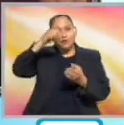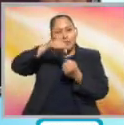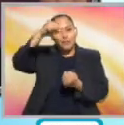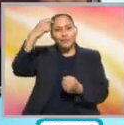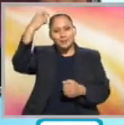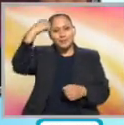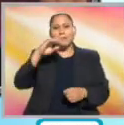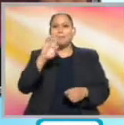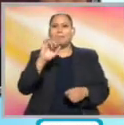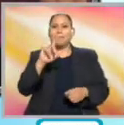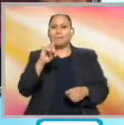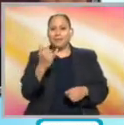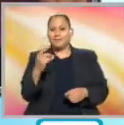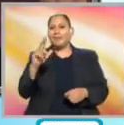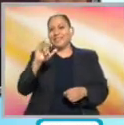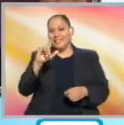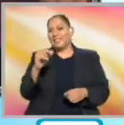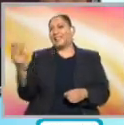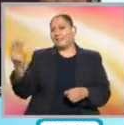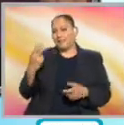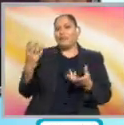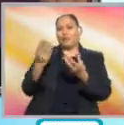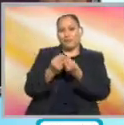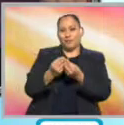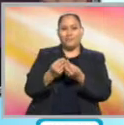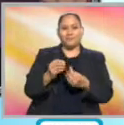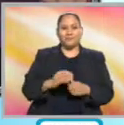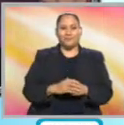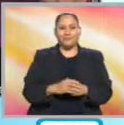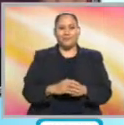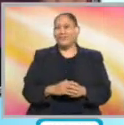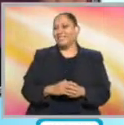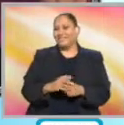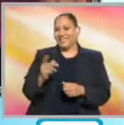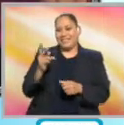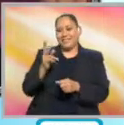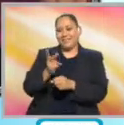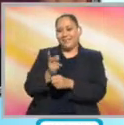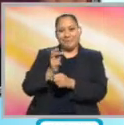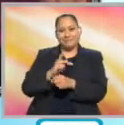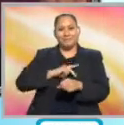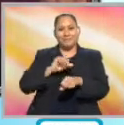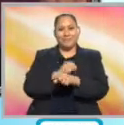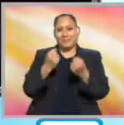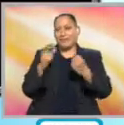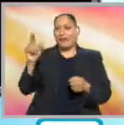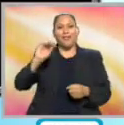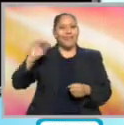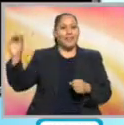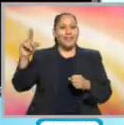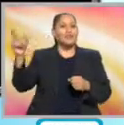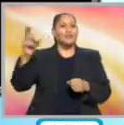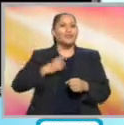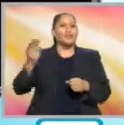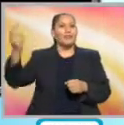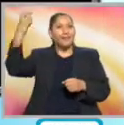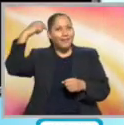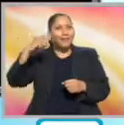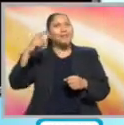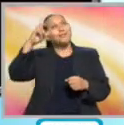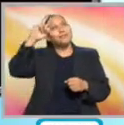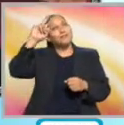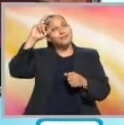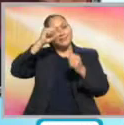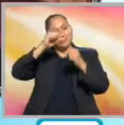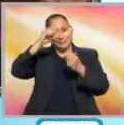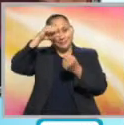vente conmigo. Vamos, no te subas en el coche de Carlos. Carlos se va solo. ¿Cómo crees? Muy bien. ¿Con qué Es, seguimos? es mucho conocer a tu pareja y